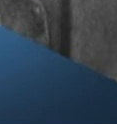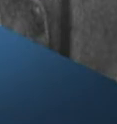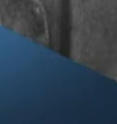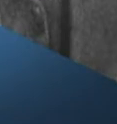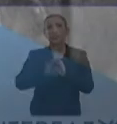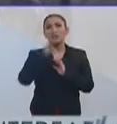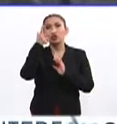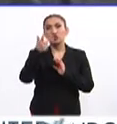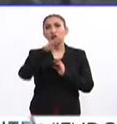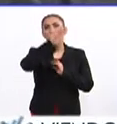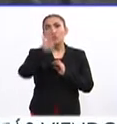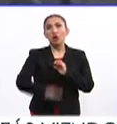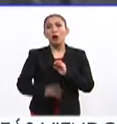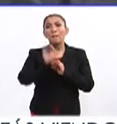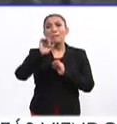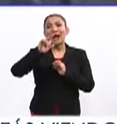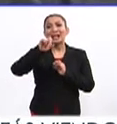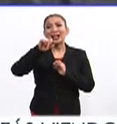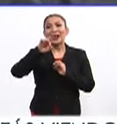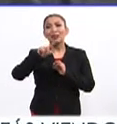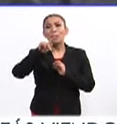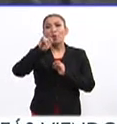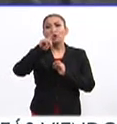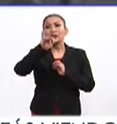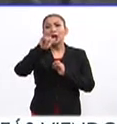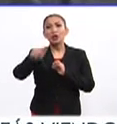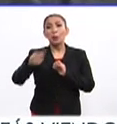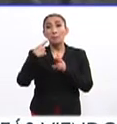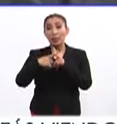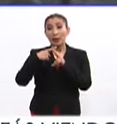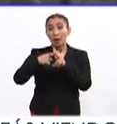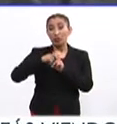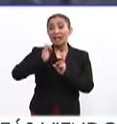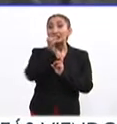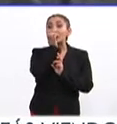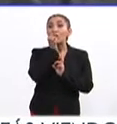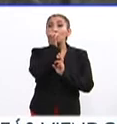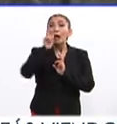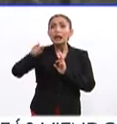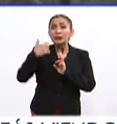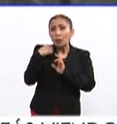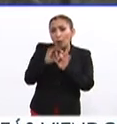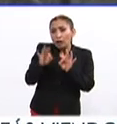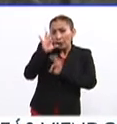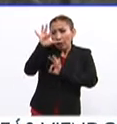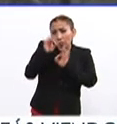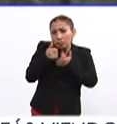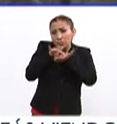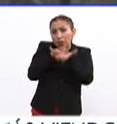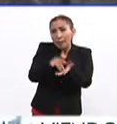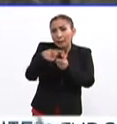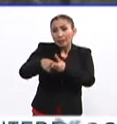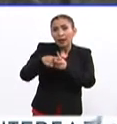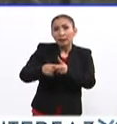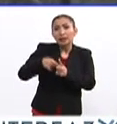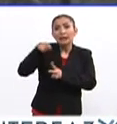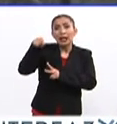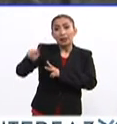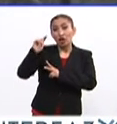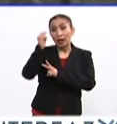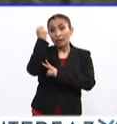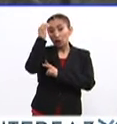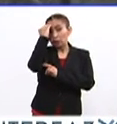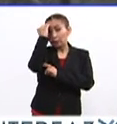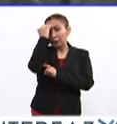En 1848 murió Bernard Bolzano, matemático checo, quien realizó importantes contribuciones a las matemáticas y a